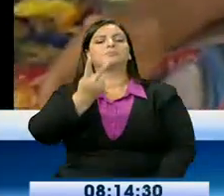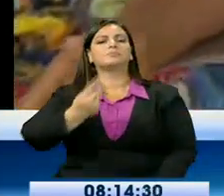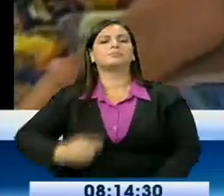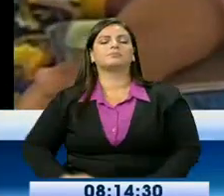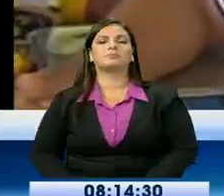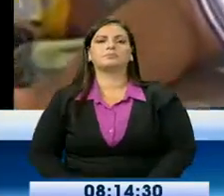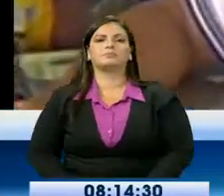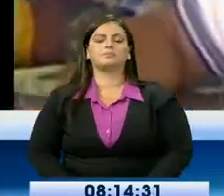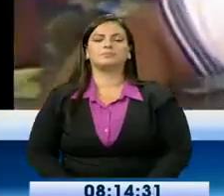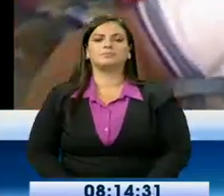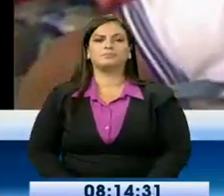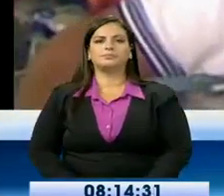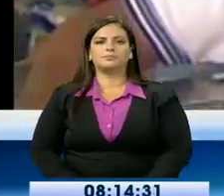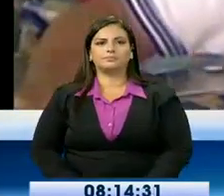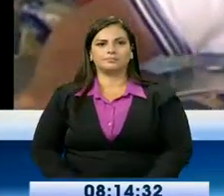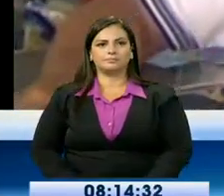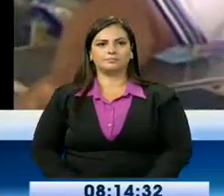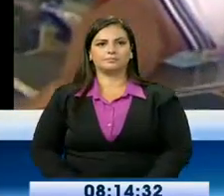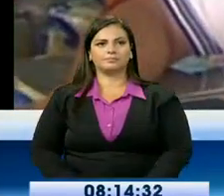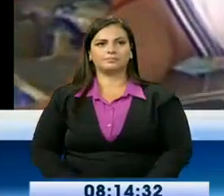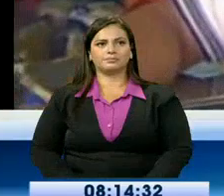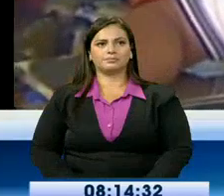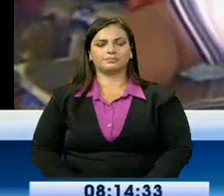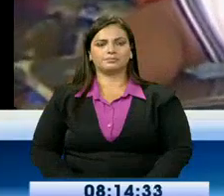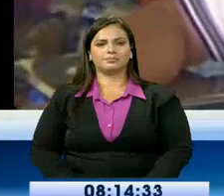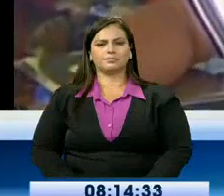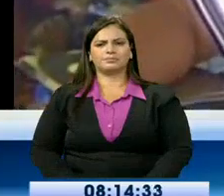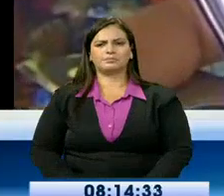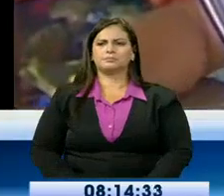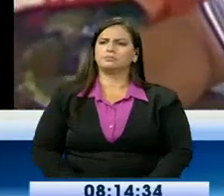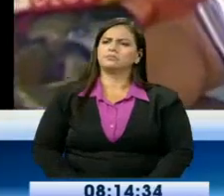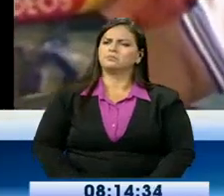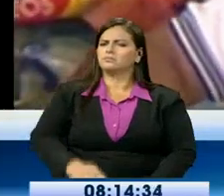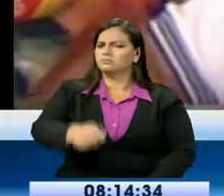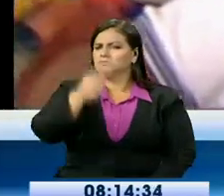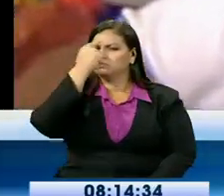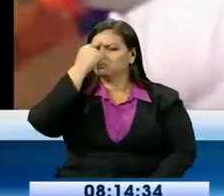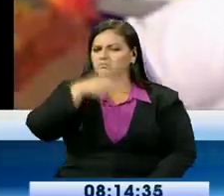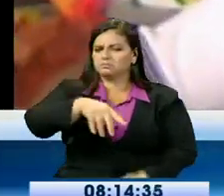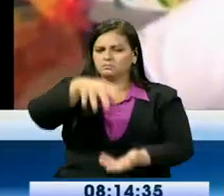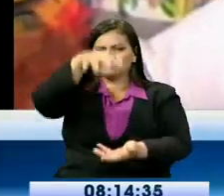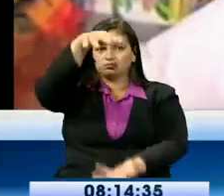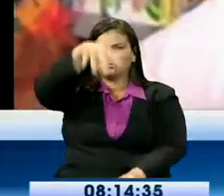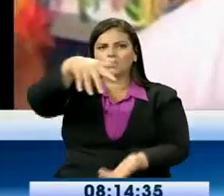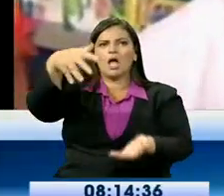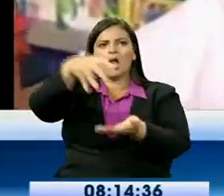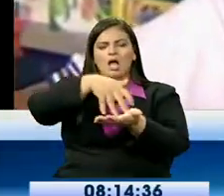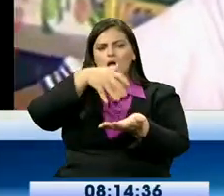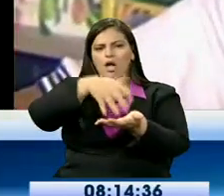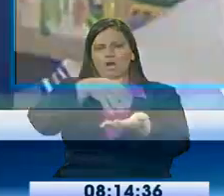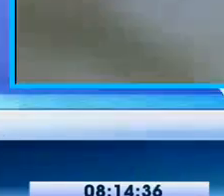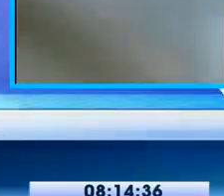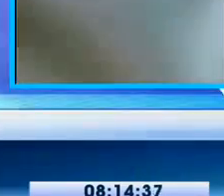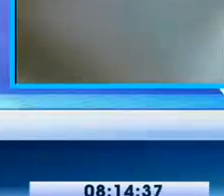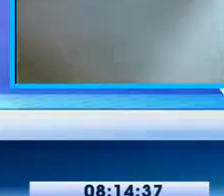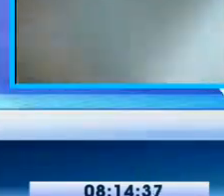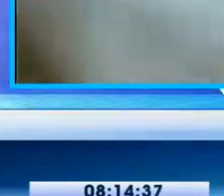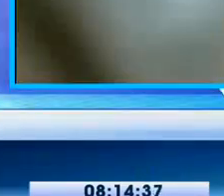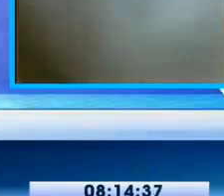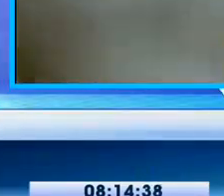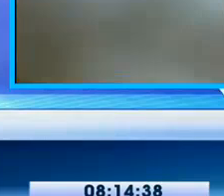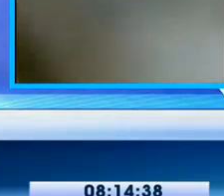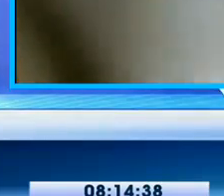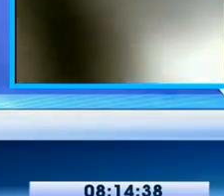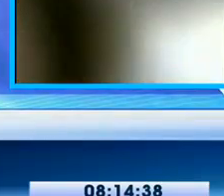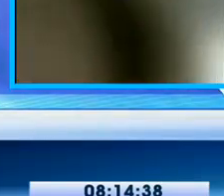plástico. ¿A usted le ha venido a venir tal vez arroz plástico y usted se ha dado cuenta, detectado con la experiencia que tiene? No, hasta el